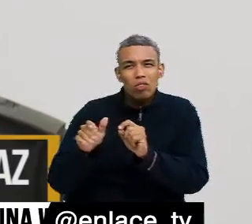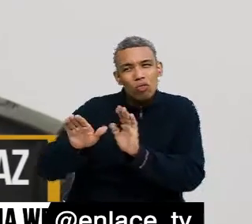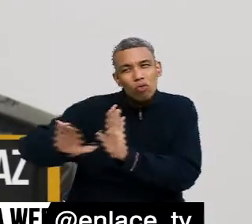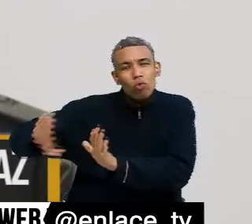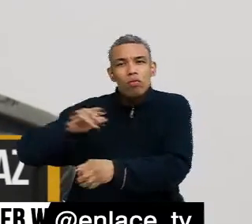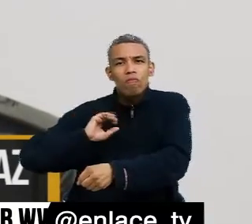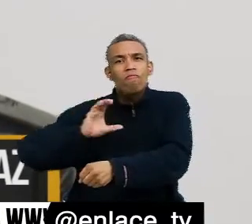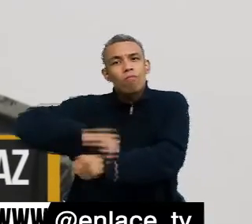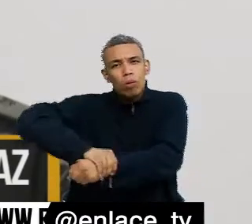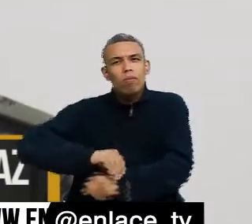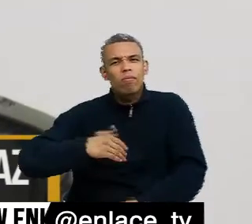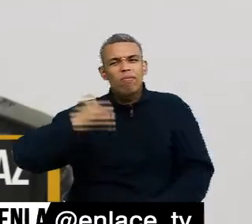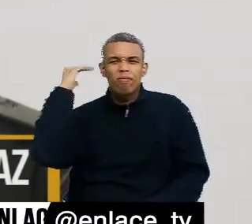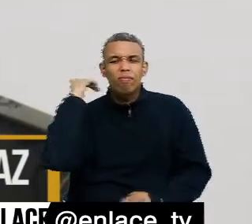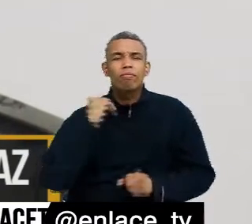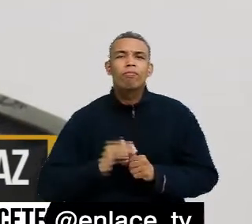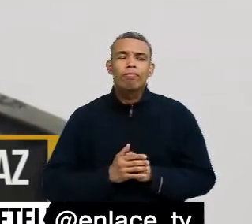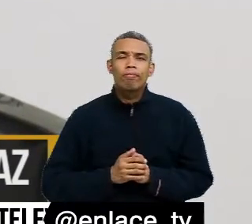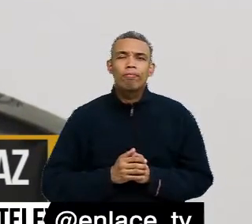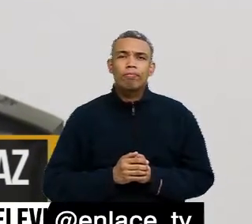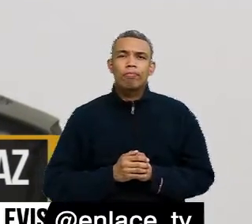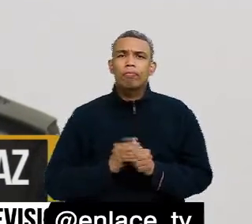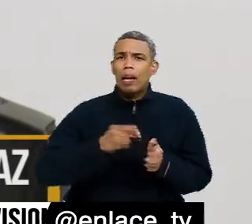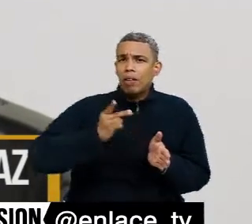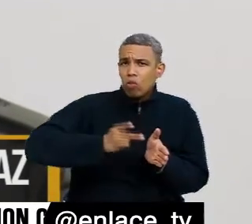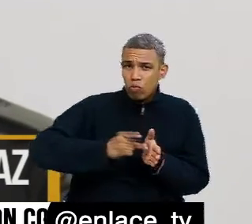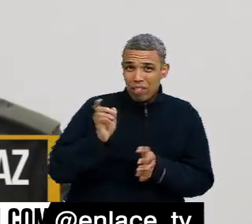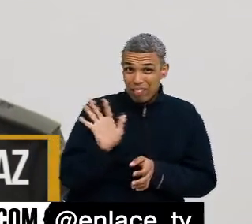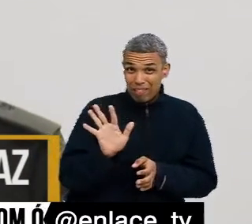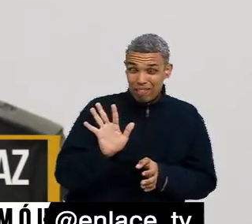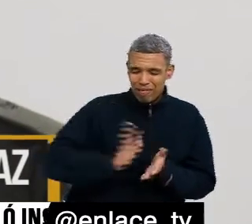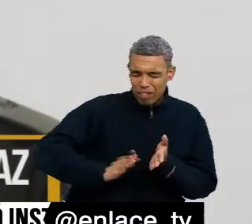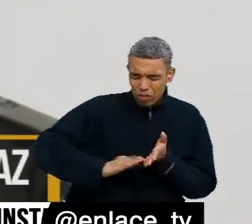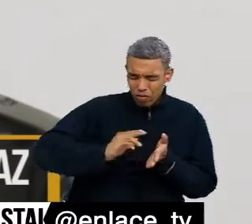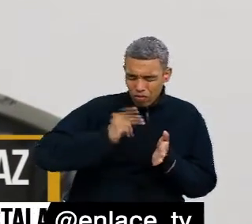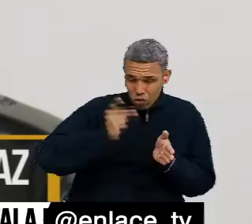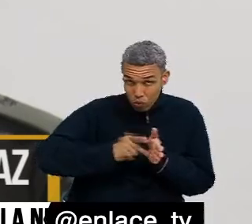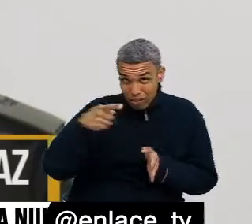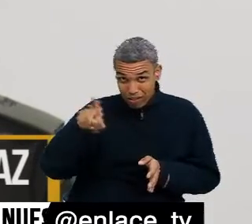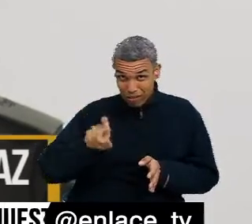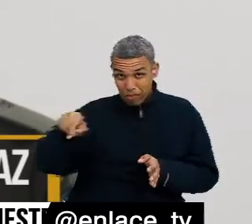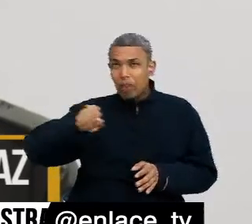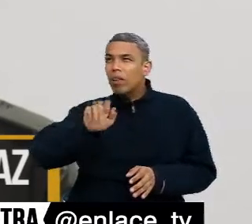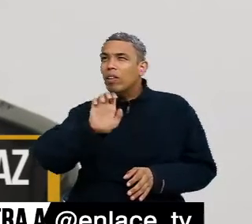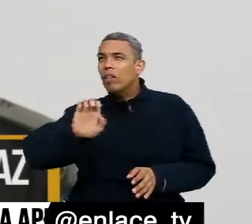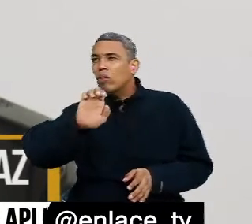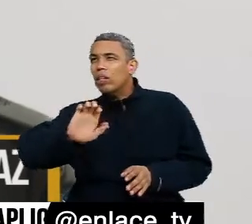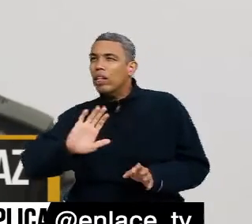Criminal, al principio del año. Esta persona había sido capturada junto